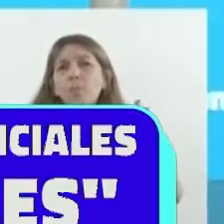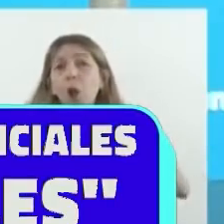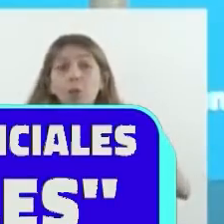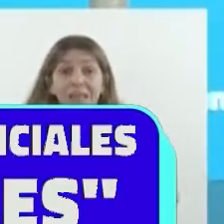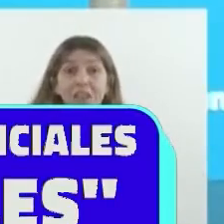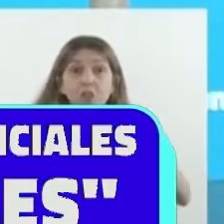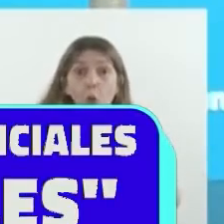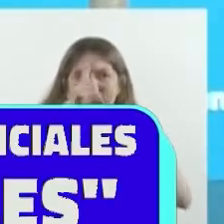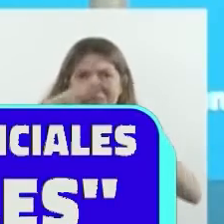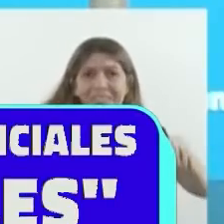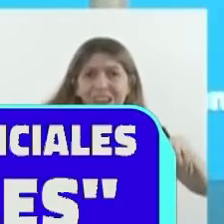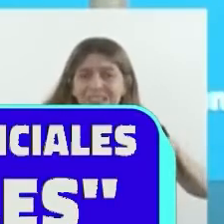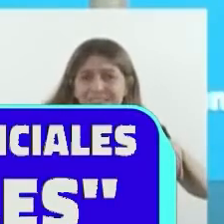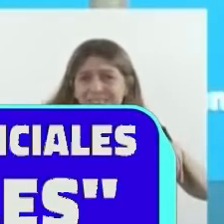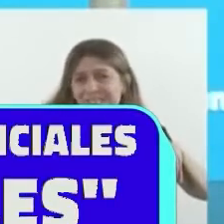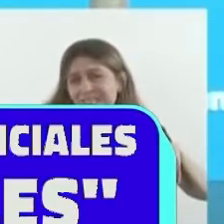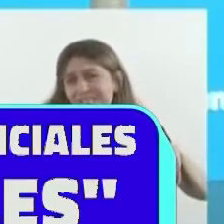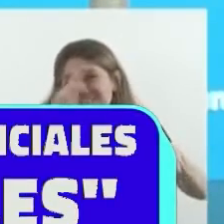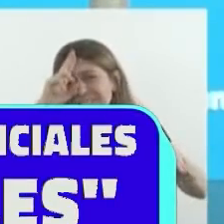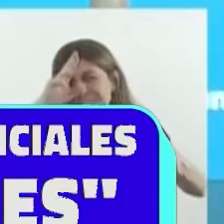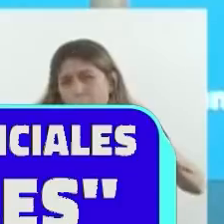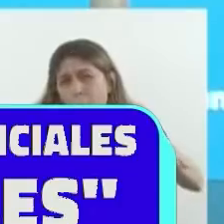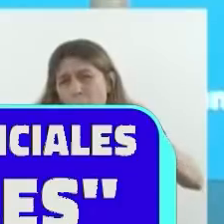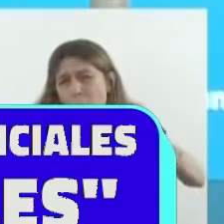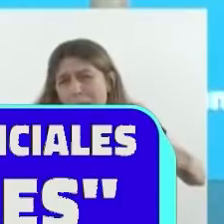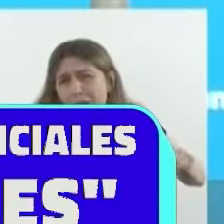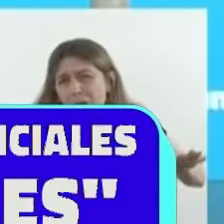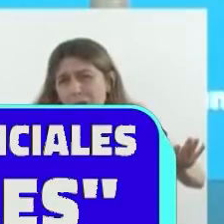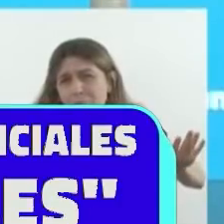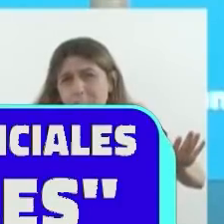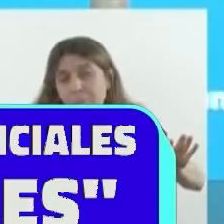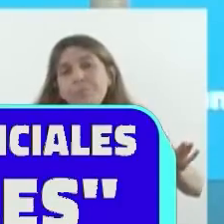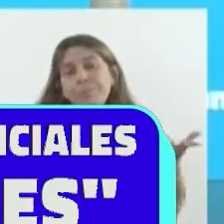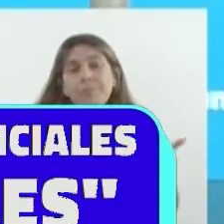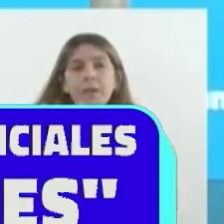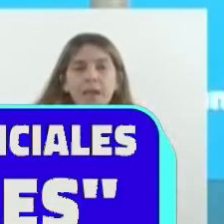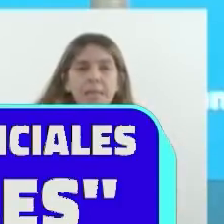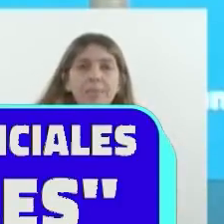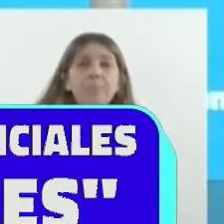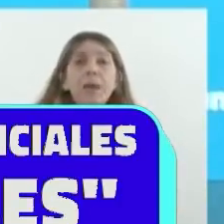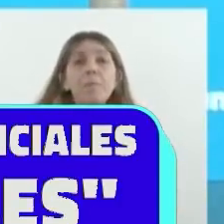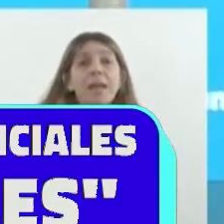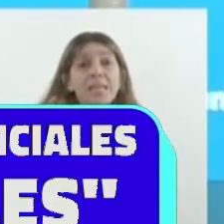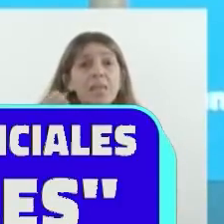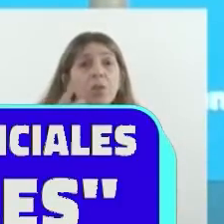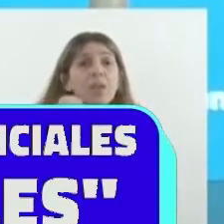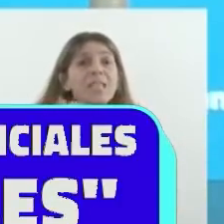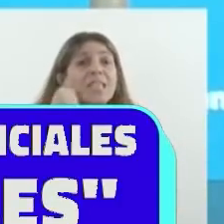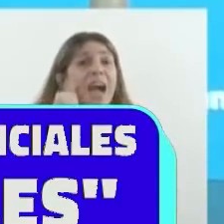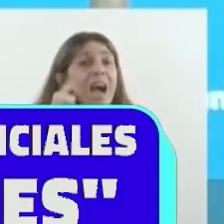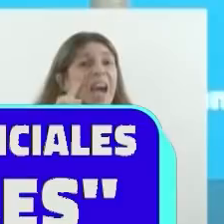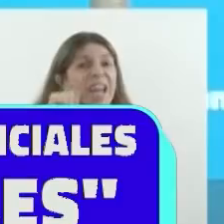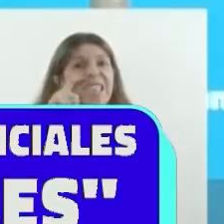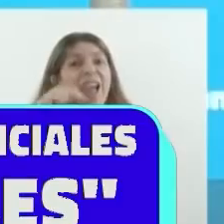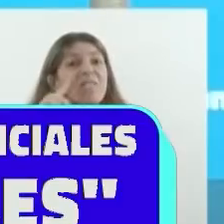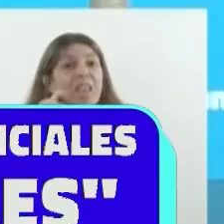ciudad está colapsado en la utilización de camas. Gracias. Presidente, buen mediodía. Jean Olivares en vivo a través de